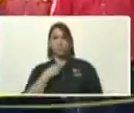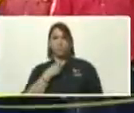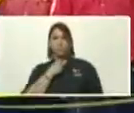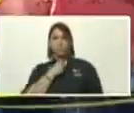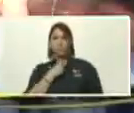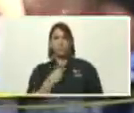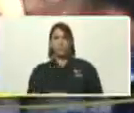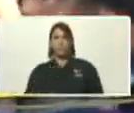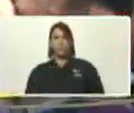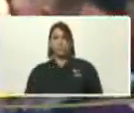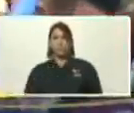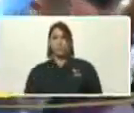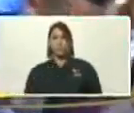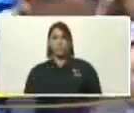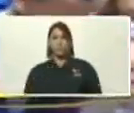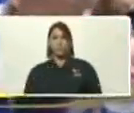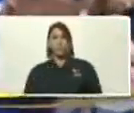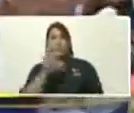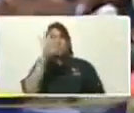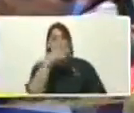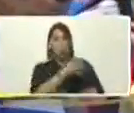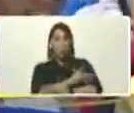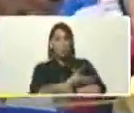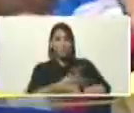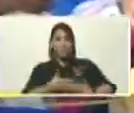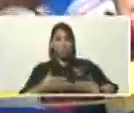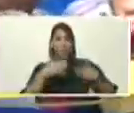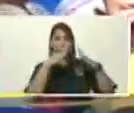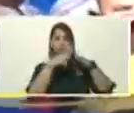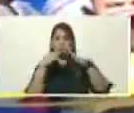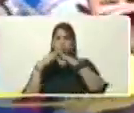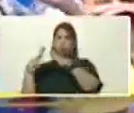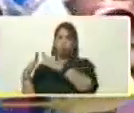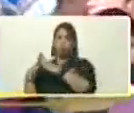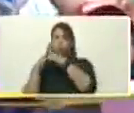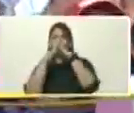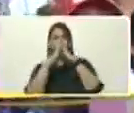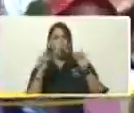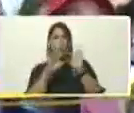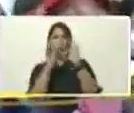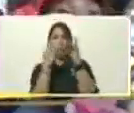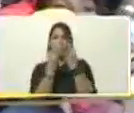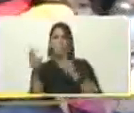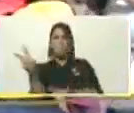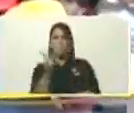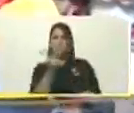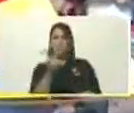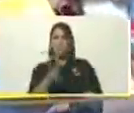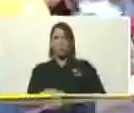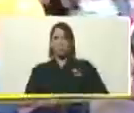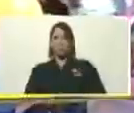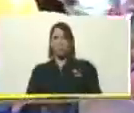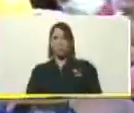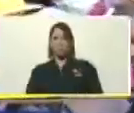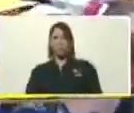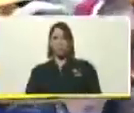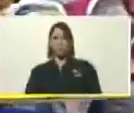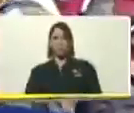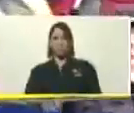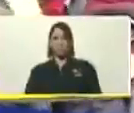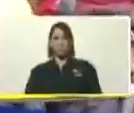Para llegar a 5 millones de viviendas para toda la familia venezolana.